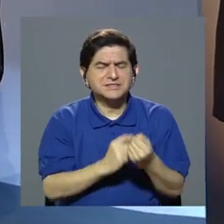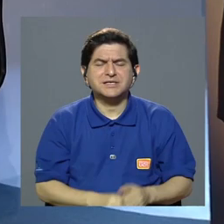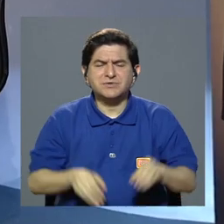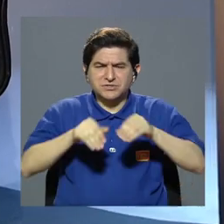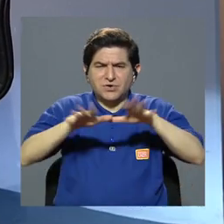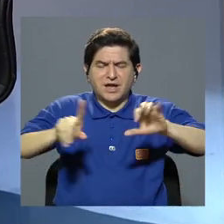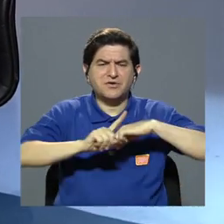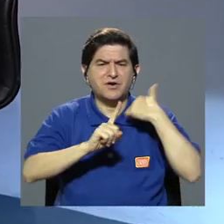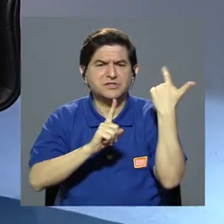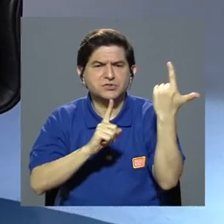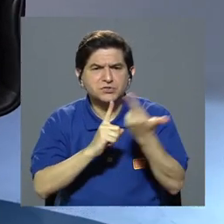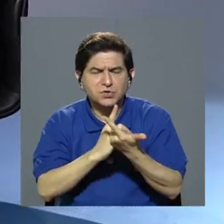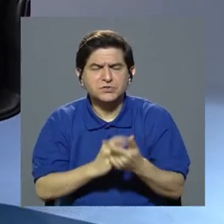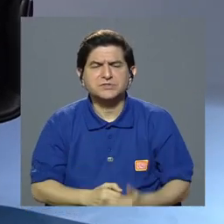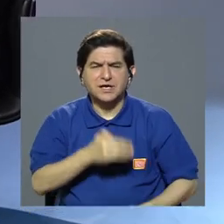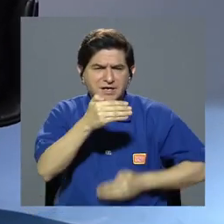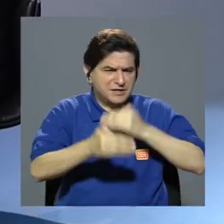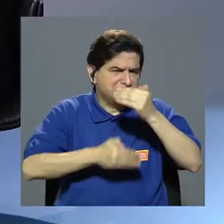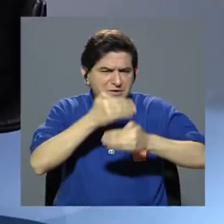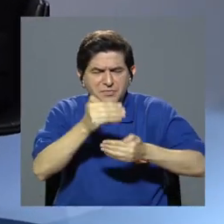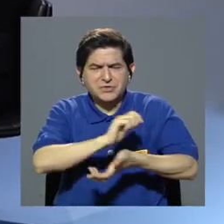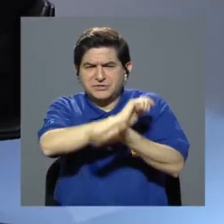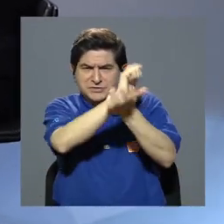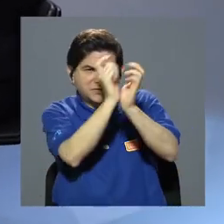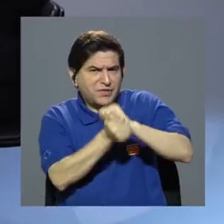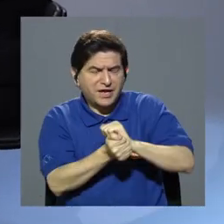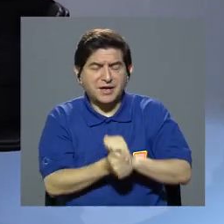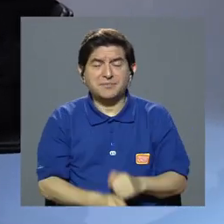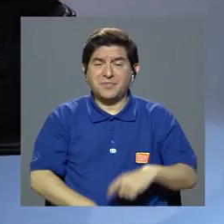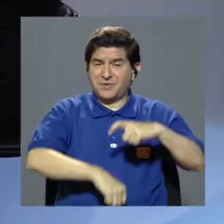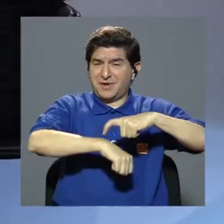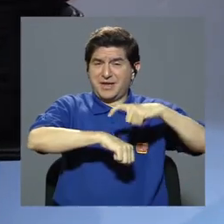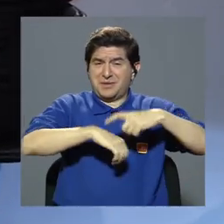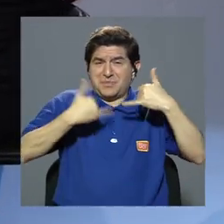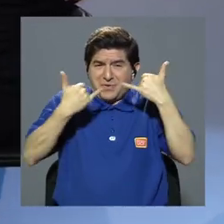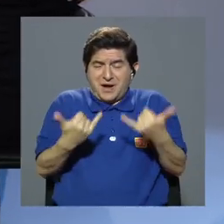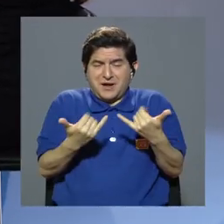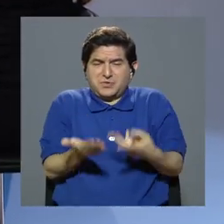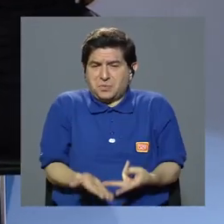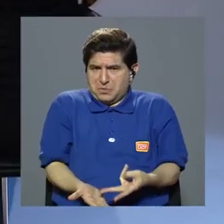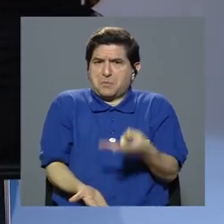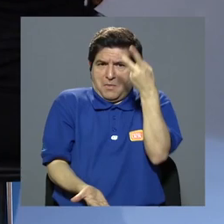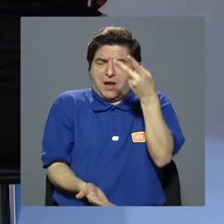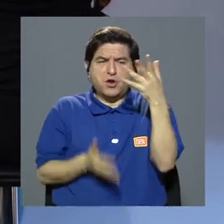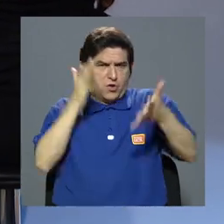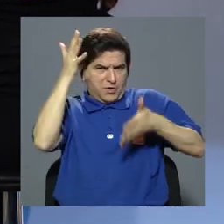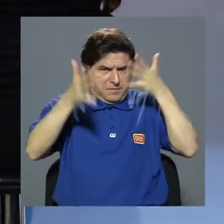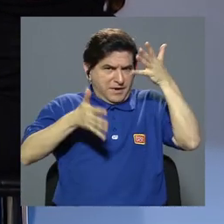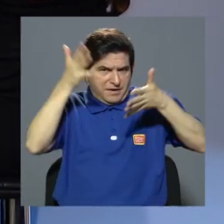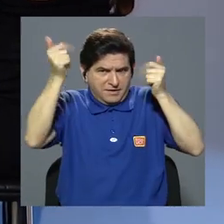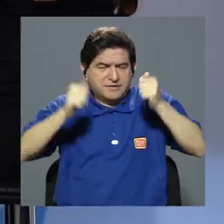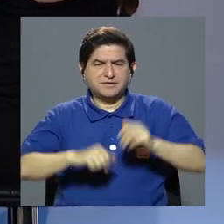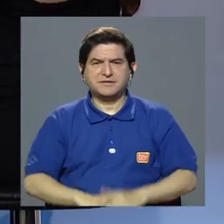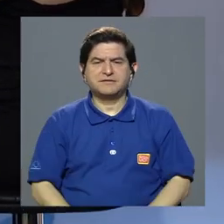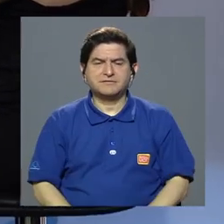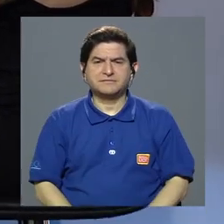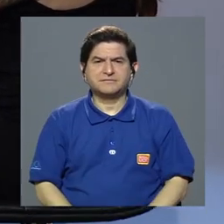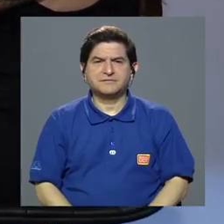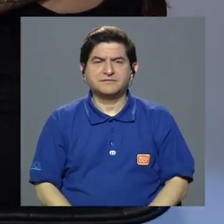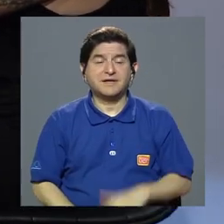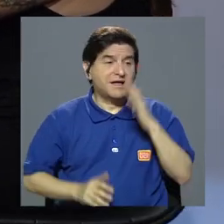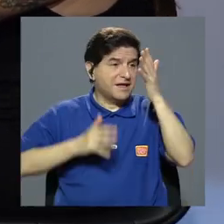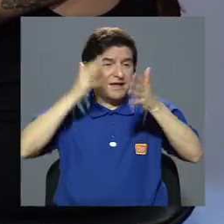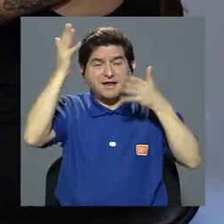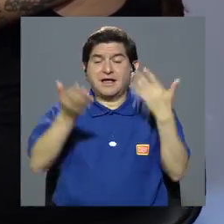transforman las redes sociales la forma es una época creo que también muy rica para la creatividad es que si